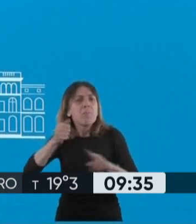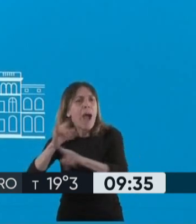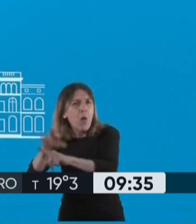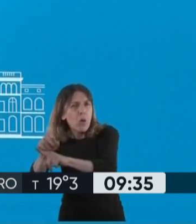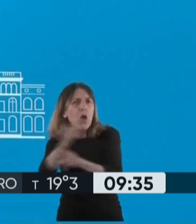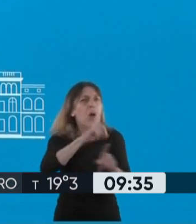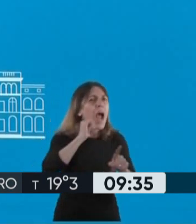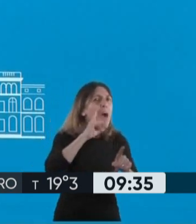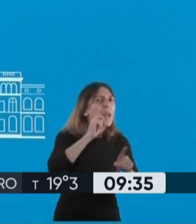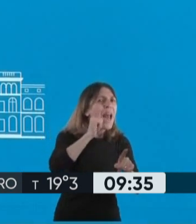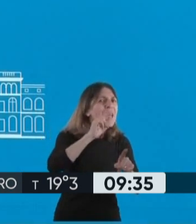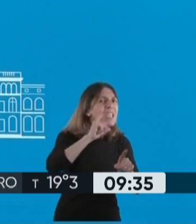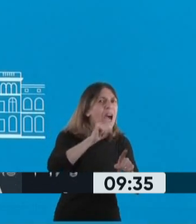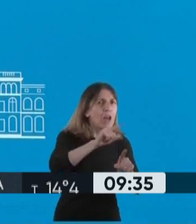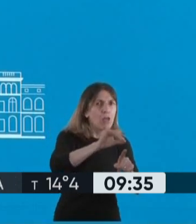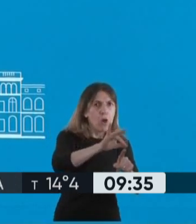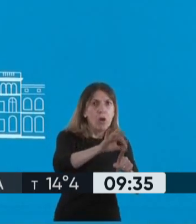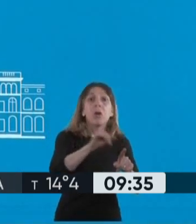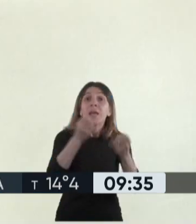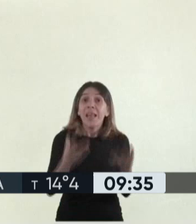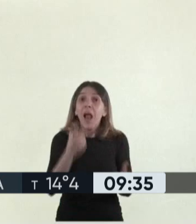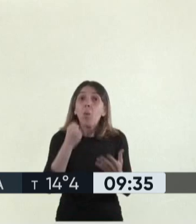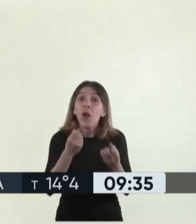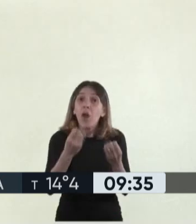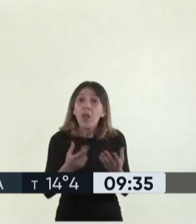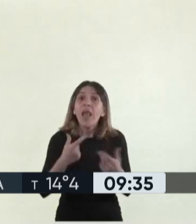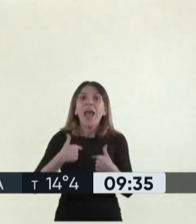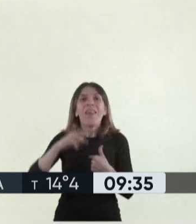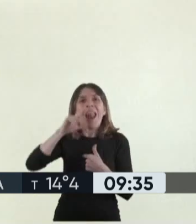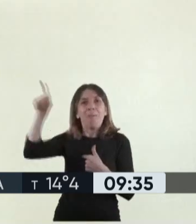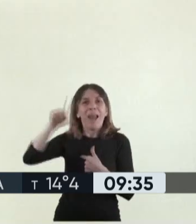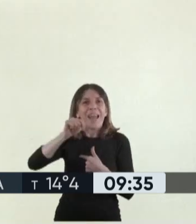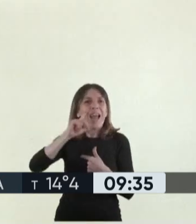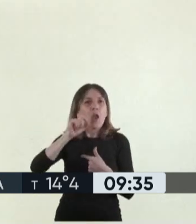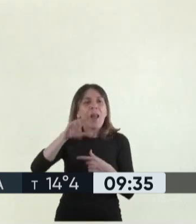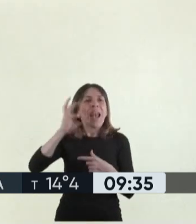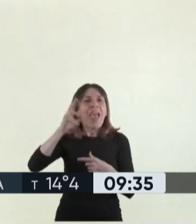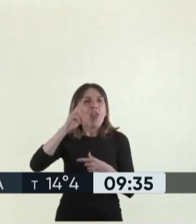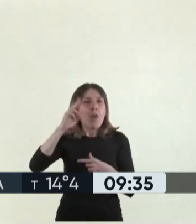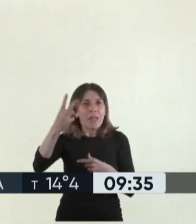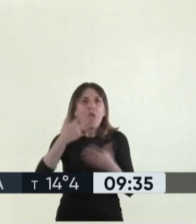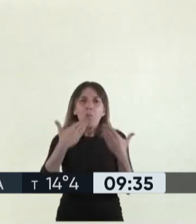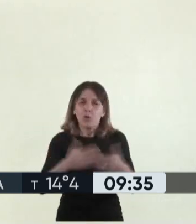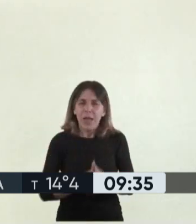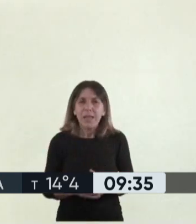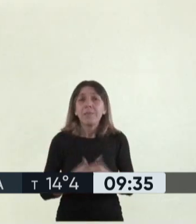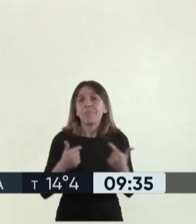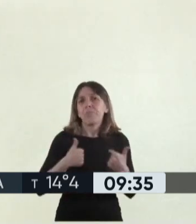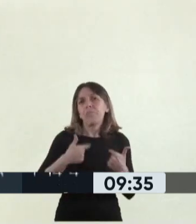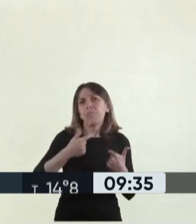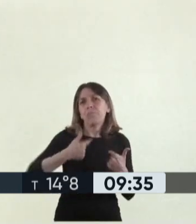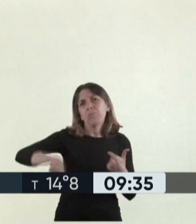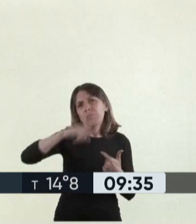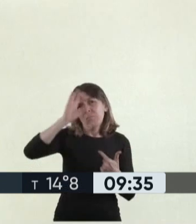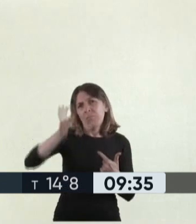Gabriela Dichiaro. ¿Cómo Gabriela, estás, Gabriela? buen día. Muy buenos días, Diario Hoy de La Plata y la Red 92. Muchas gracias. Conocemos